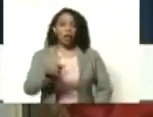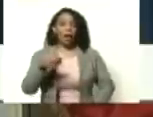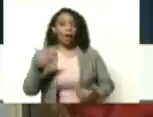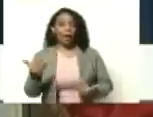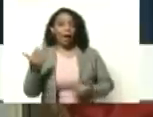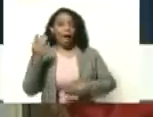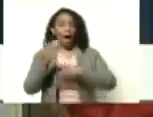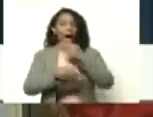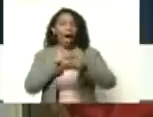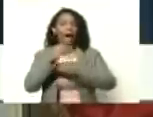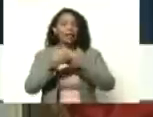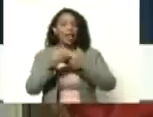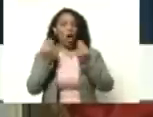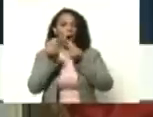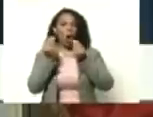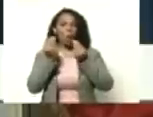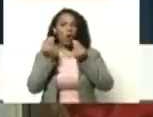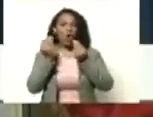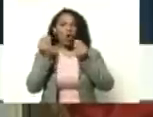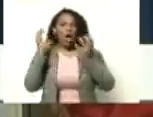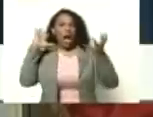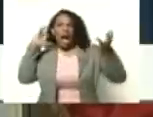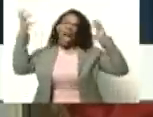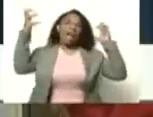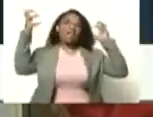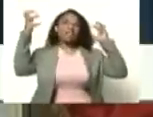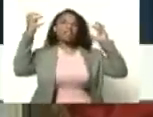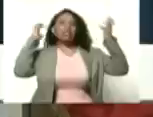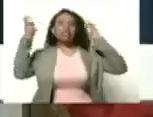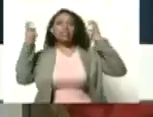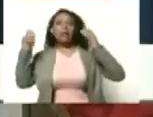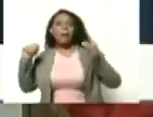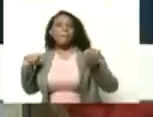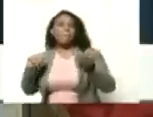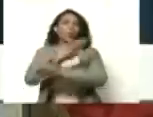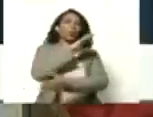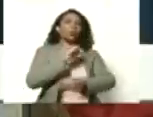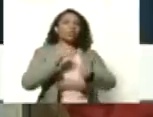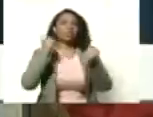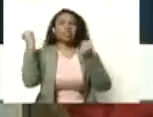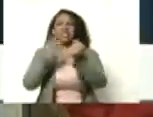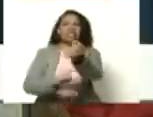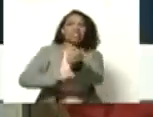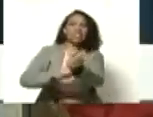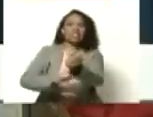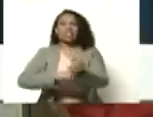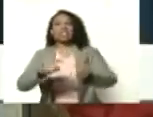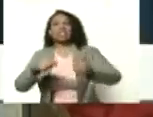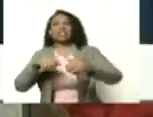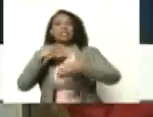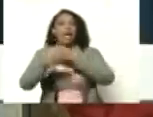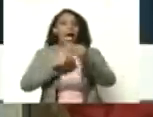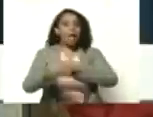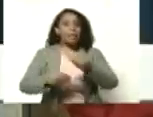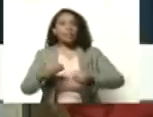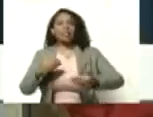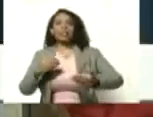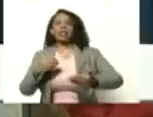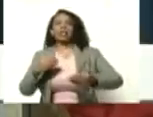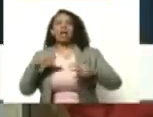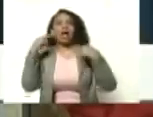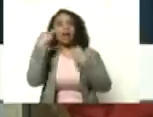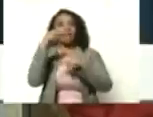llegan a ser agresivas que llegan a ser impulsivas que llegan a niveles